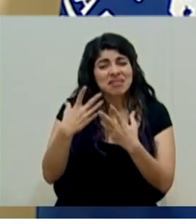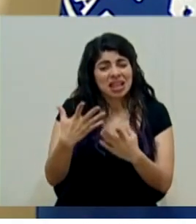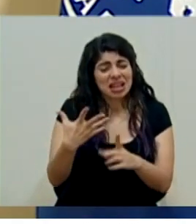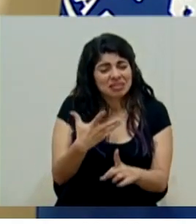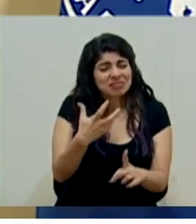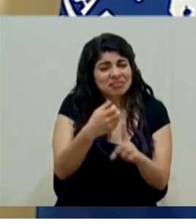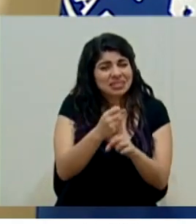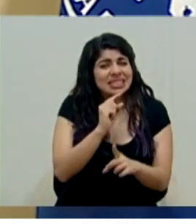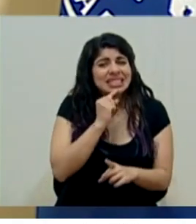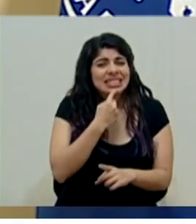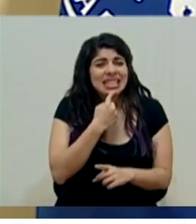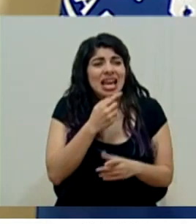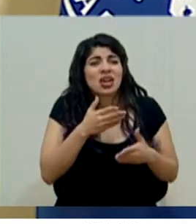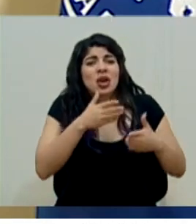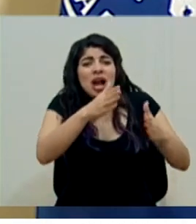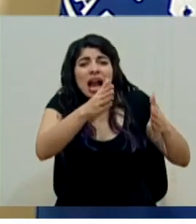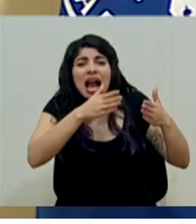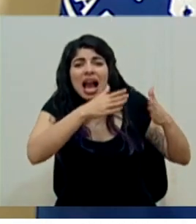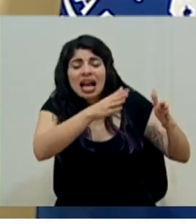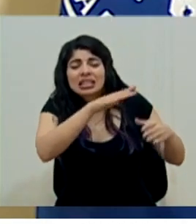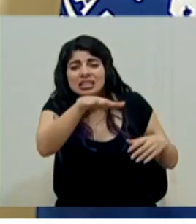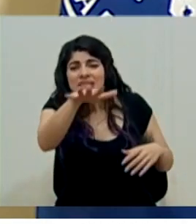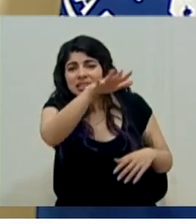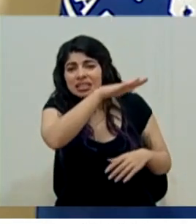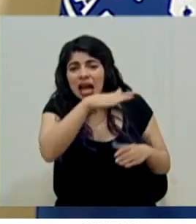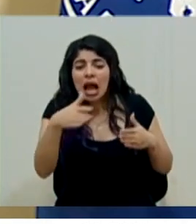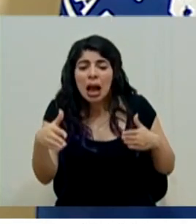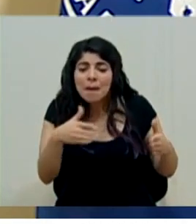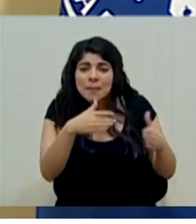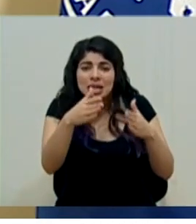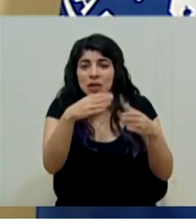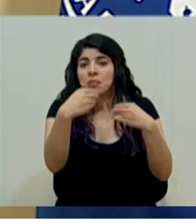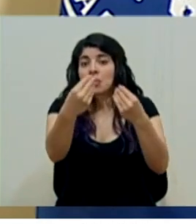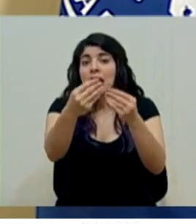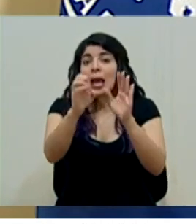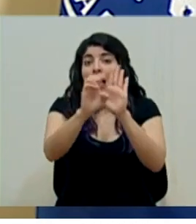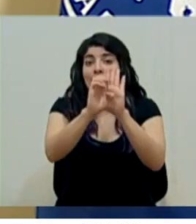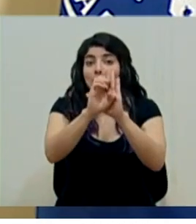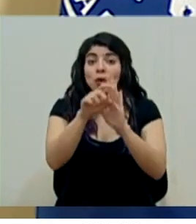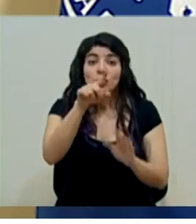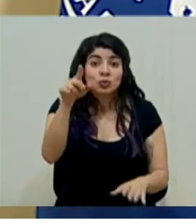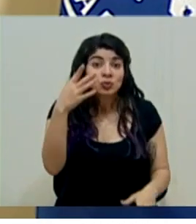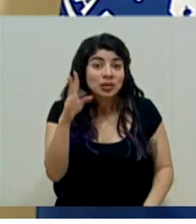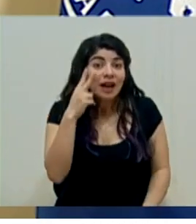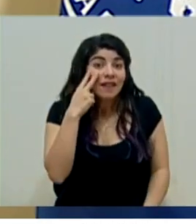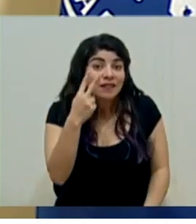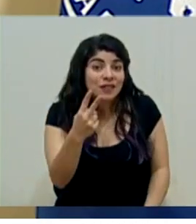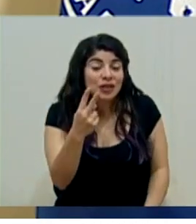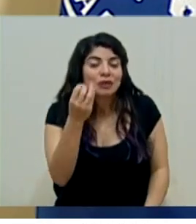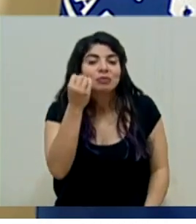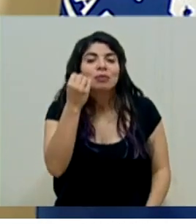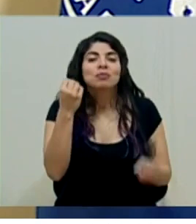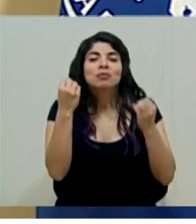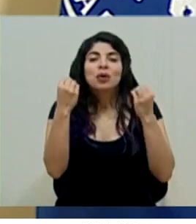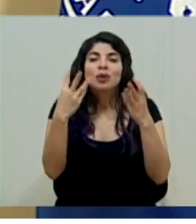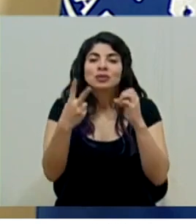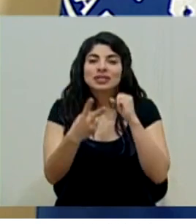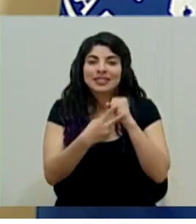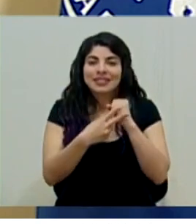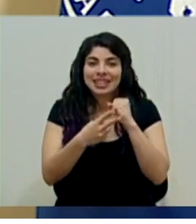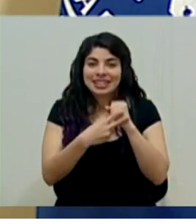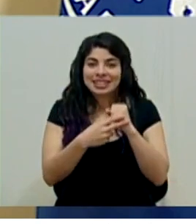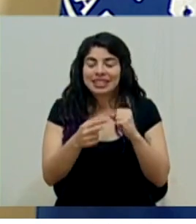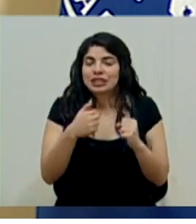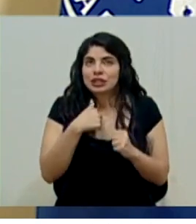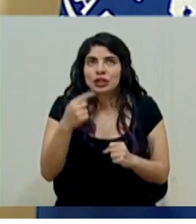severa en la red nacional de caminos. Pongo ejemplos concretos. Ustedes han visto muchas veces que, y